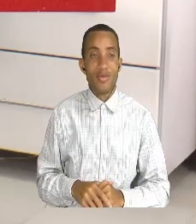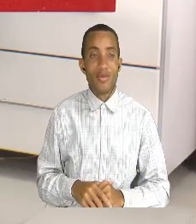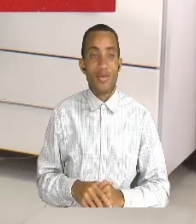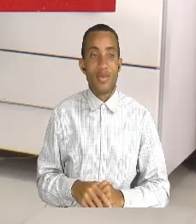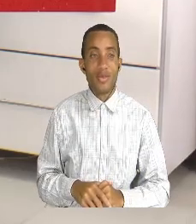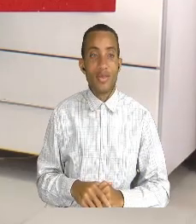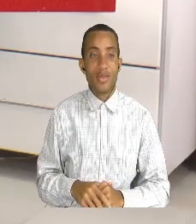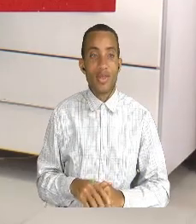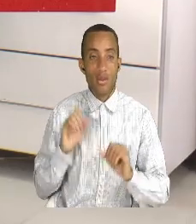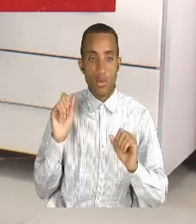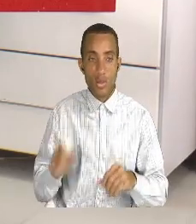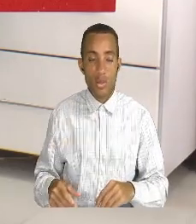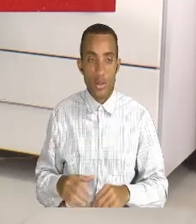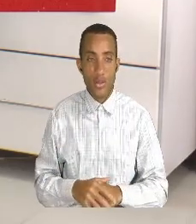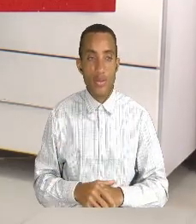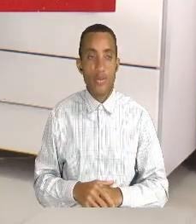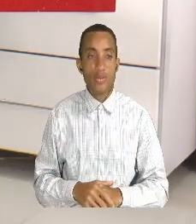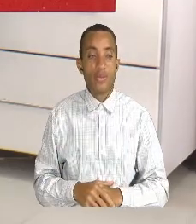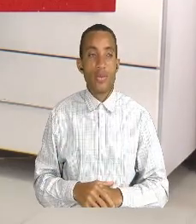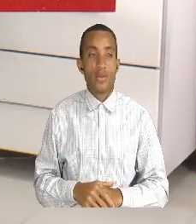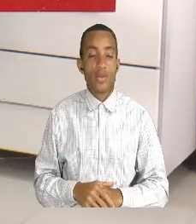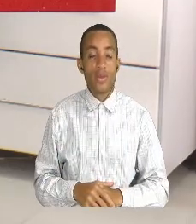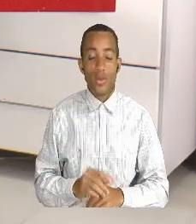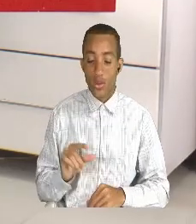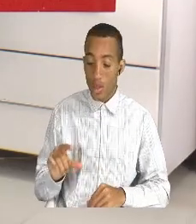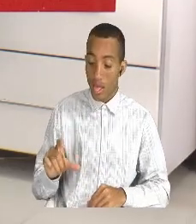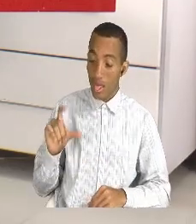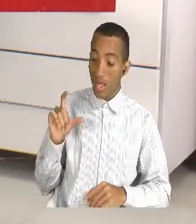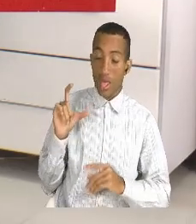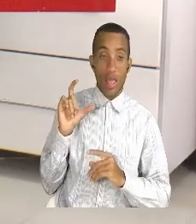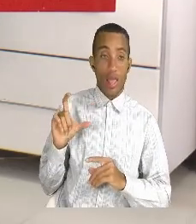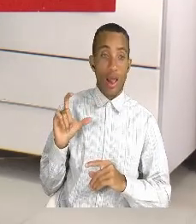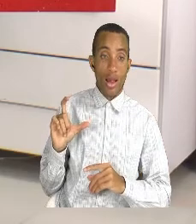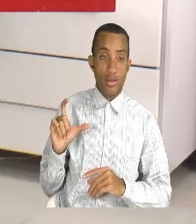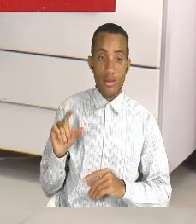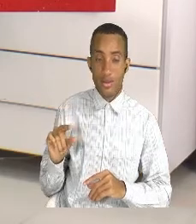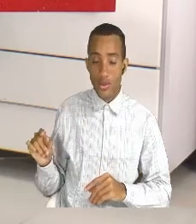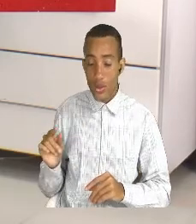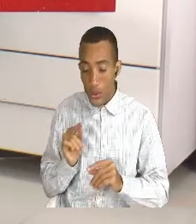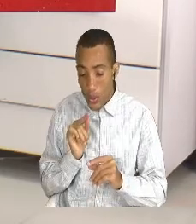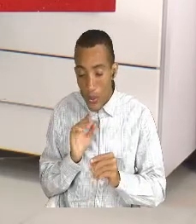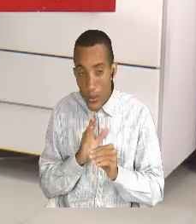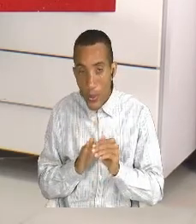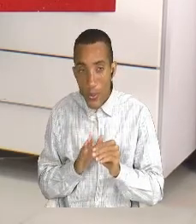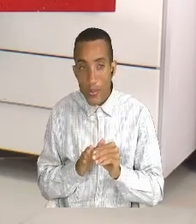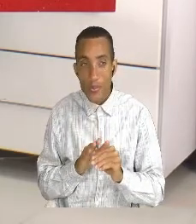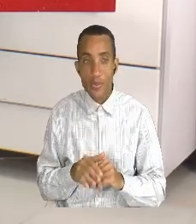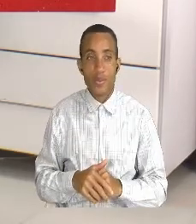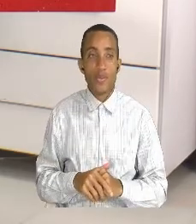Listo, ya pueden ver cómo va. Él me dice que un poquito nomás y esa palabra para mí no existe, caramba.